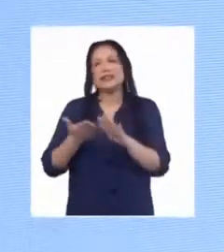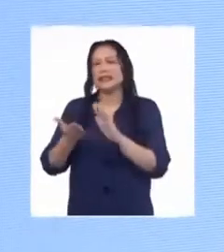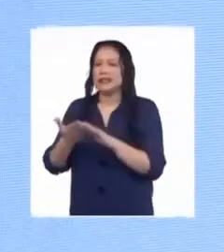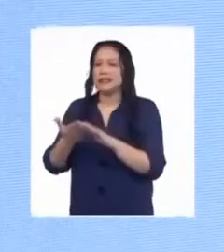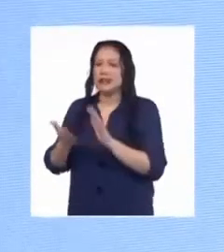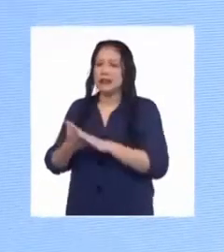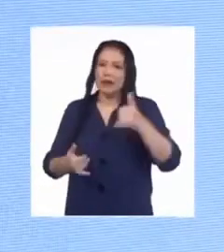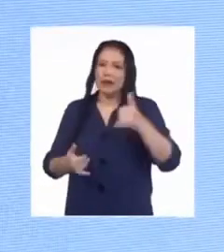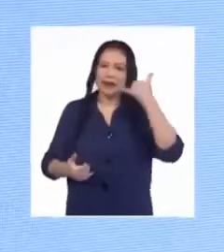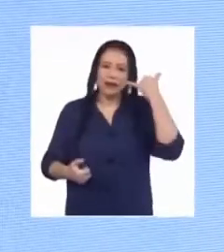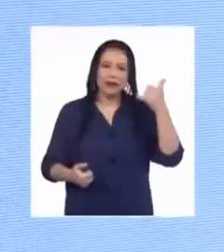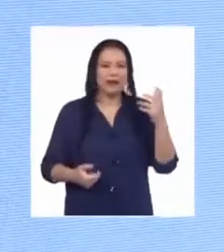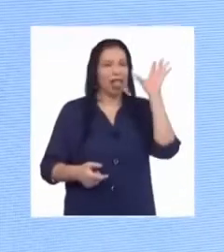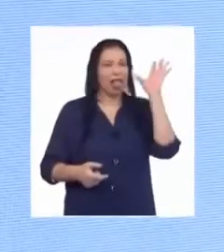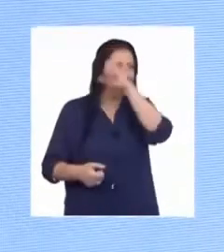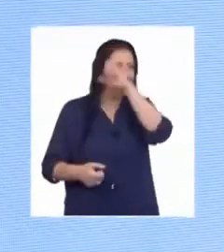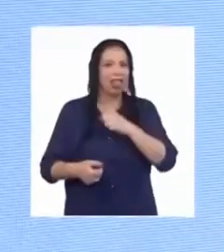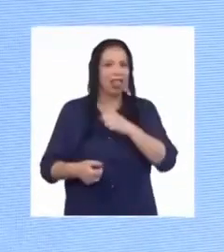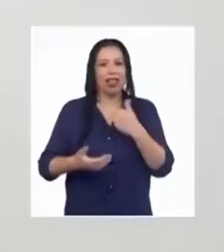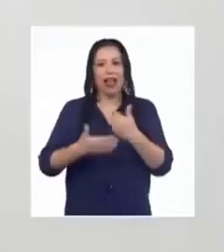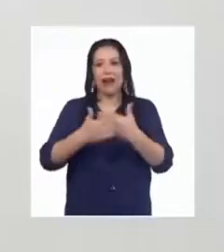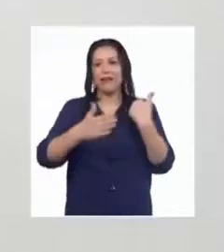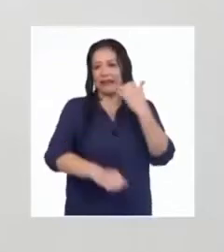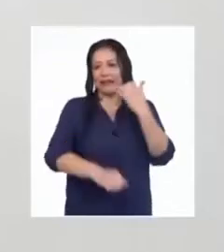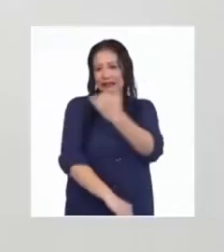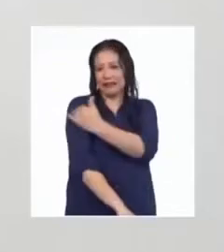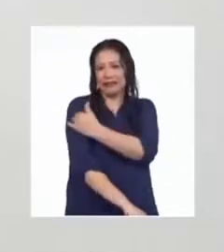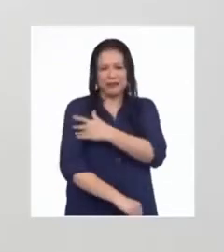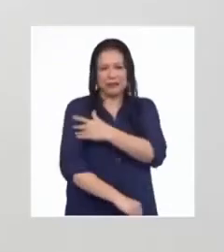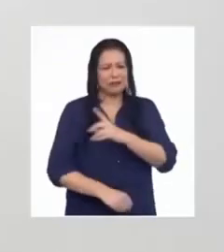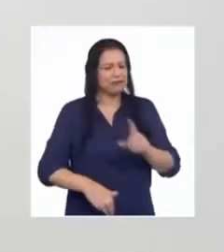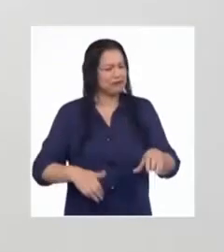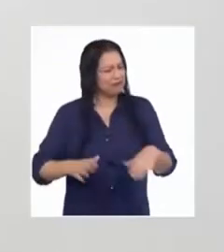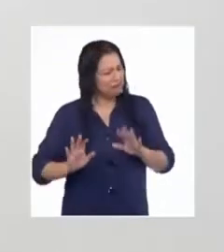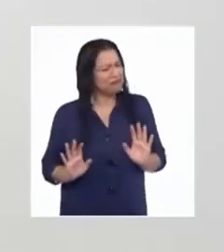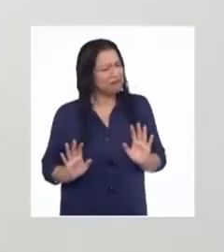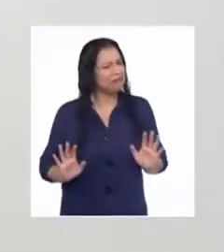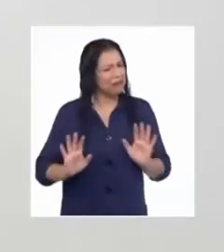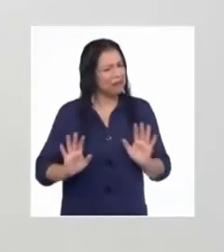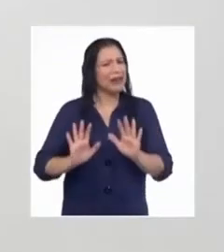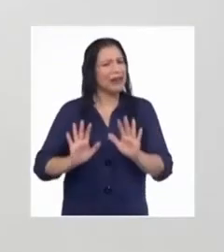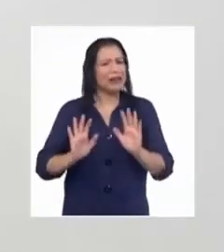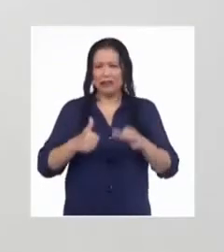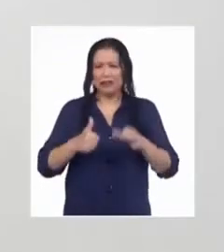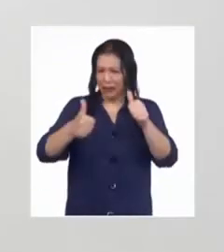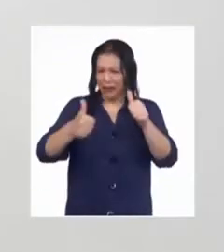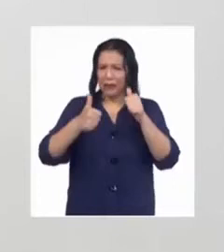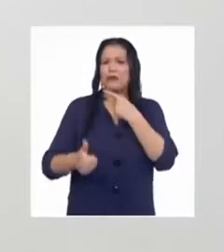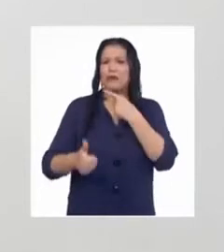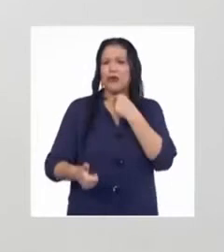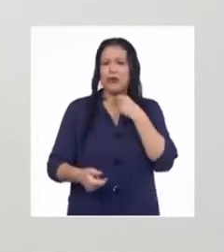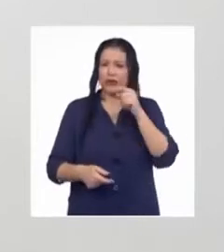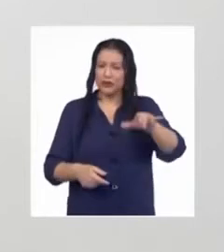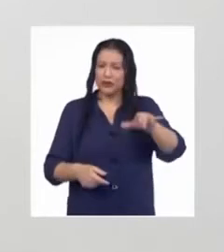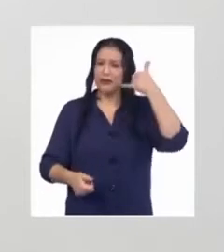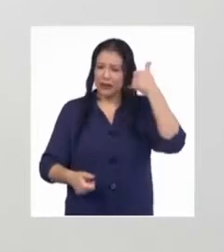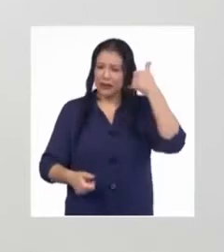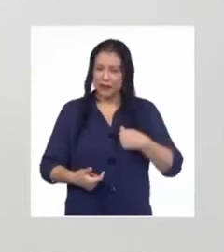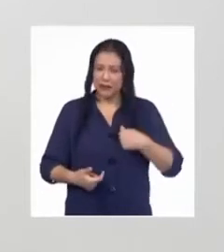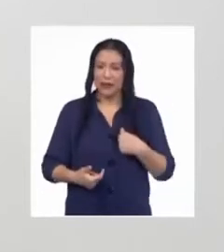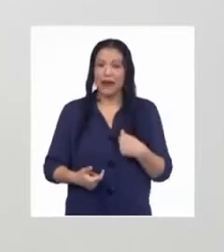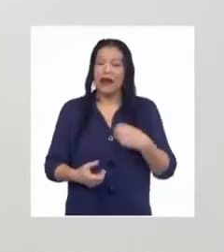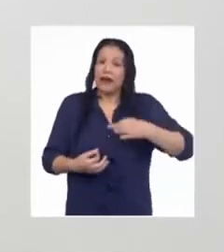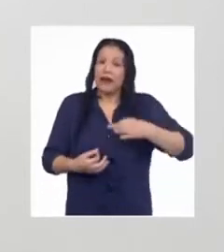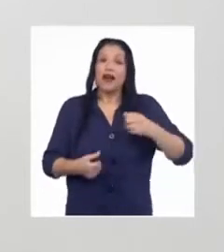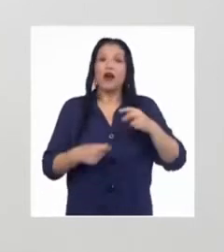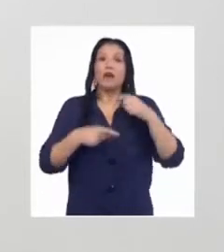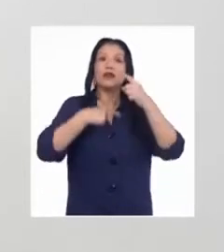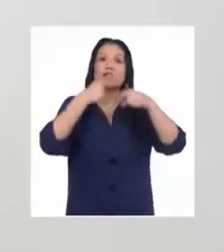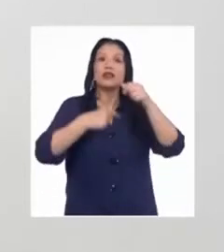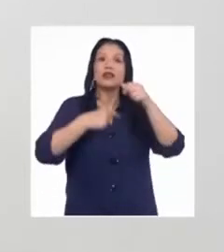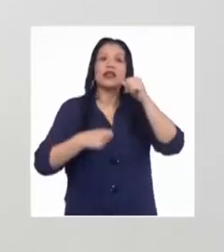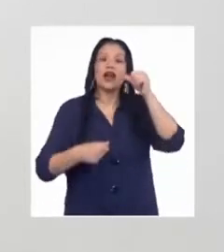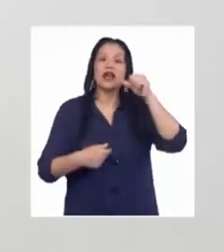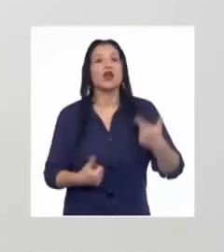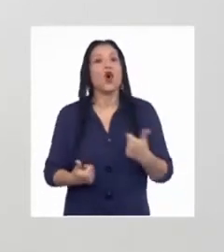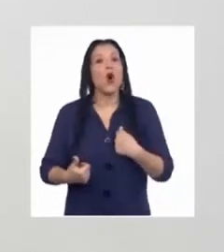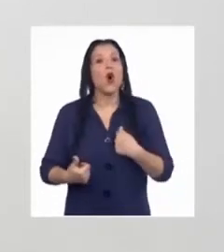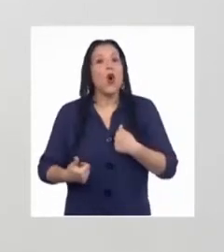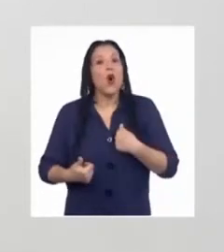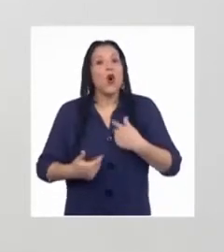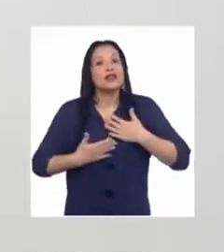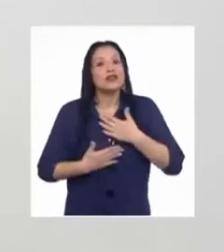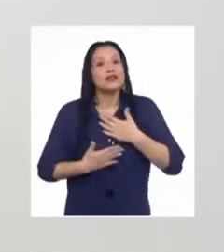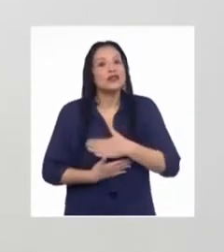por llamarte sin avisar. No te preocupes, me encanta que lo hayas hecho. La verdad es que como te conté ayer, disfruté